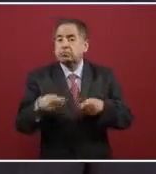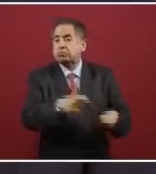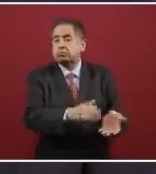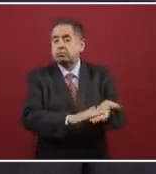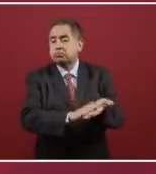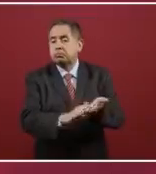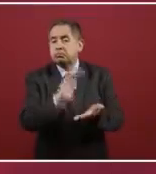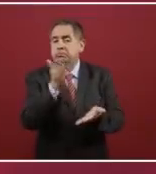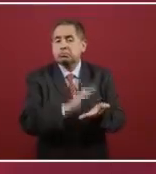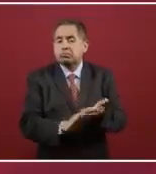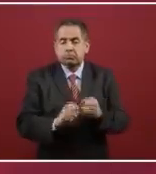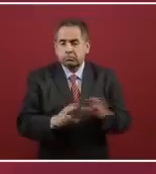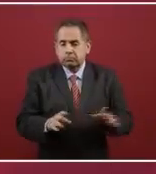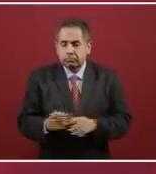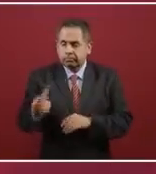tenían un trato